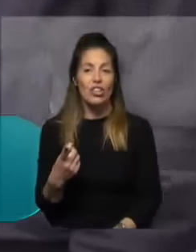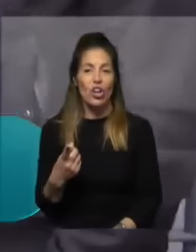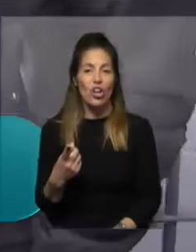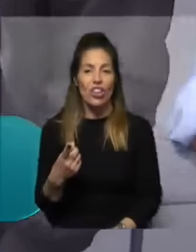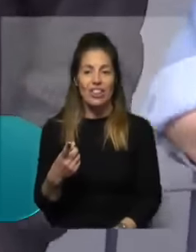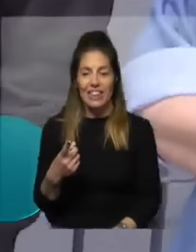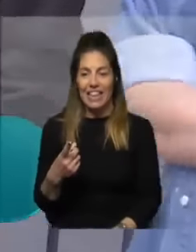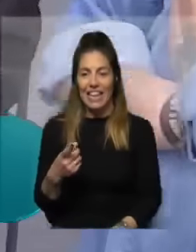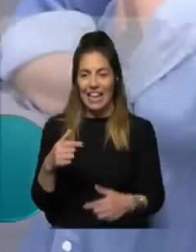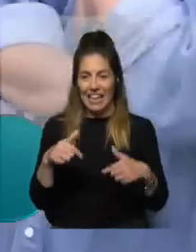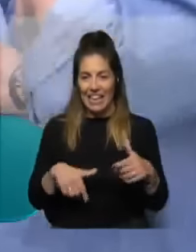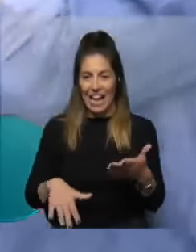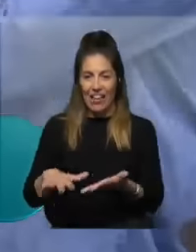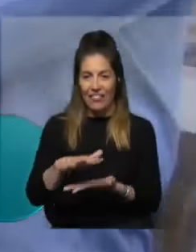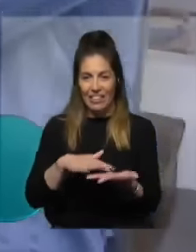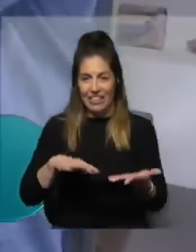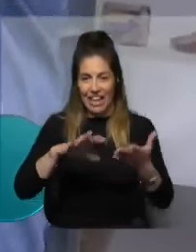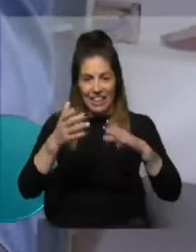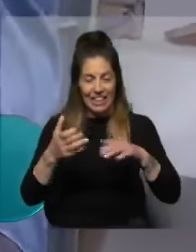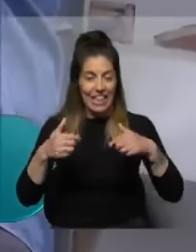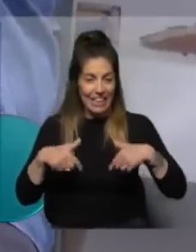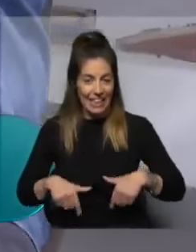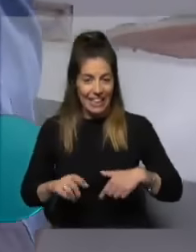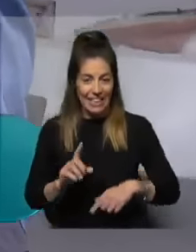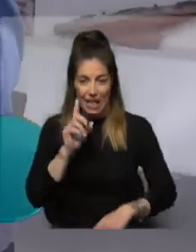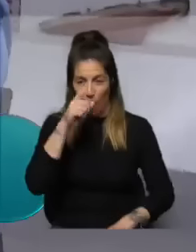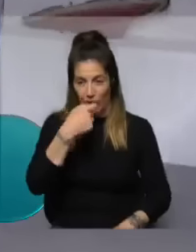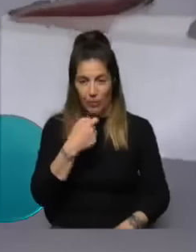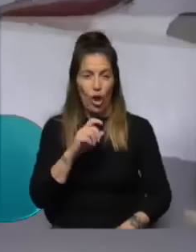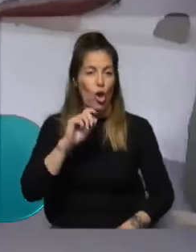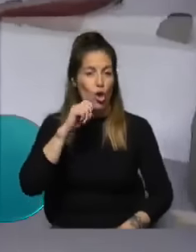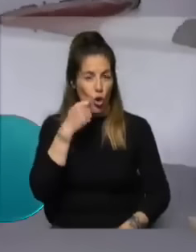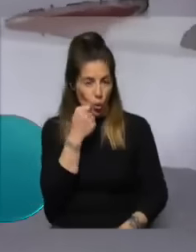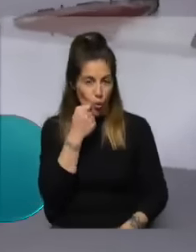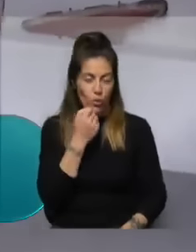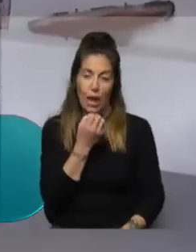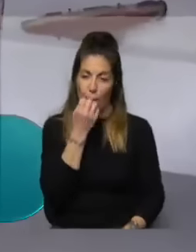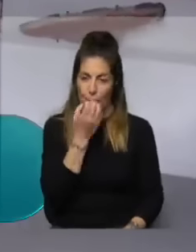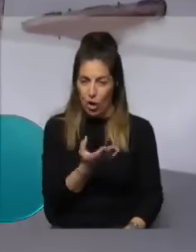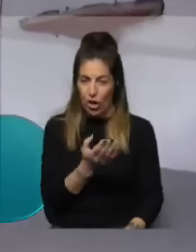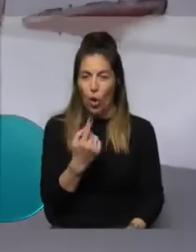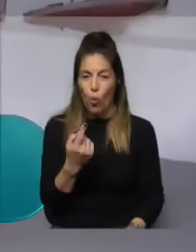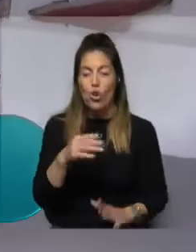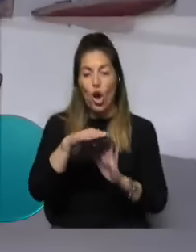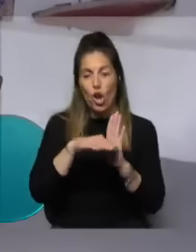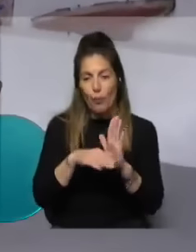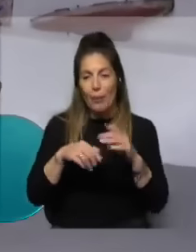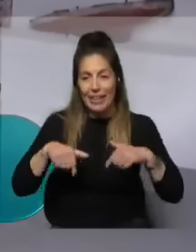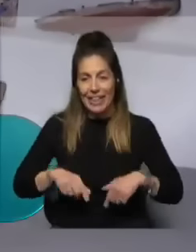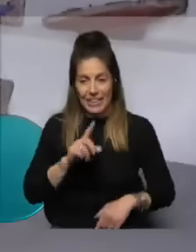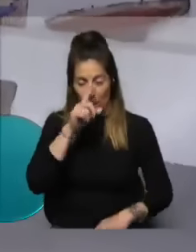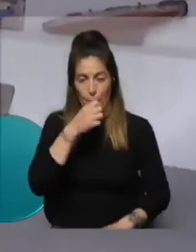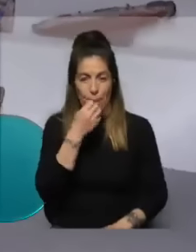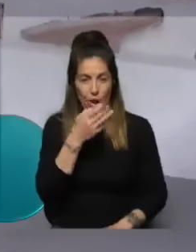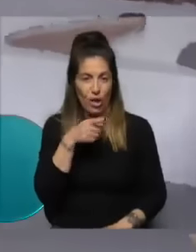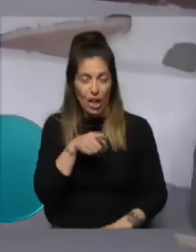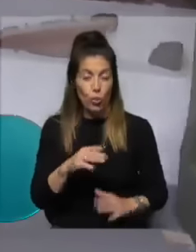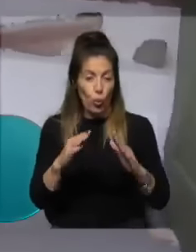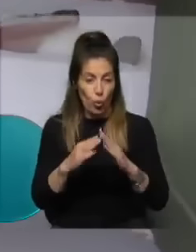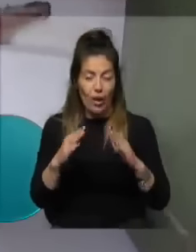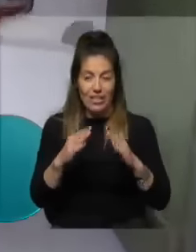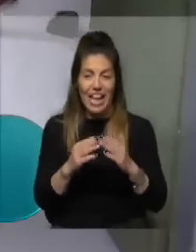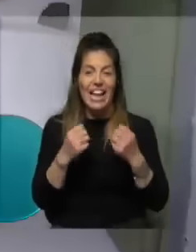de hoy, Fito. Hoy hablamos, somos de mejorar, nos gusta mejorar, y bueno, uno de los programas de la Intendencia de Montevideo se llama Mejora tu Vivienda, que destina